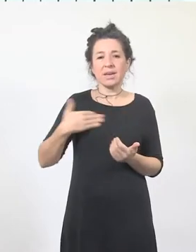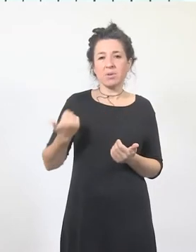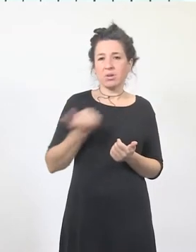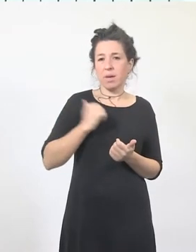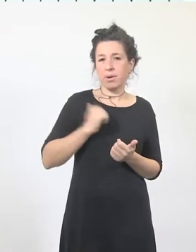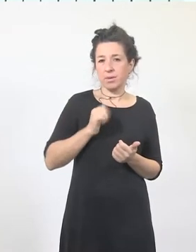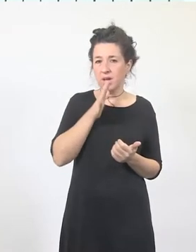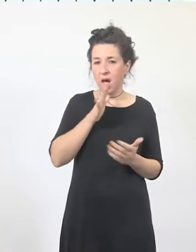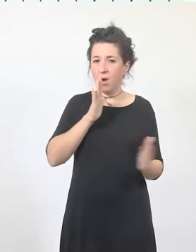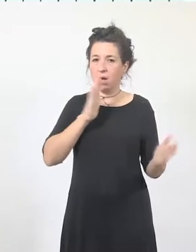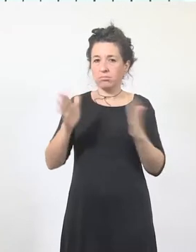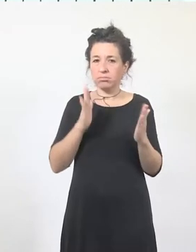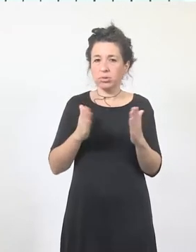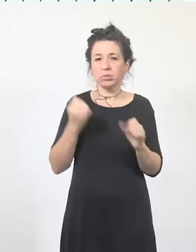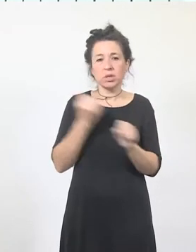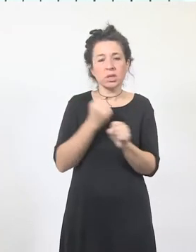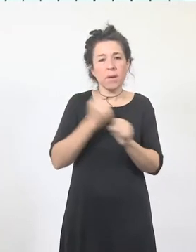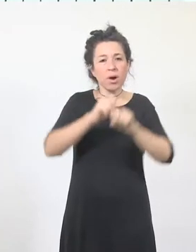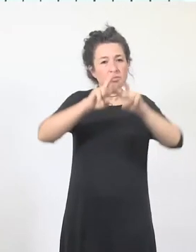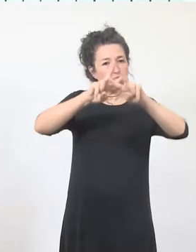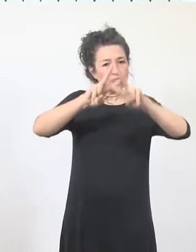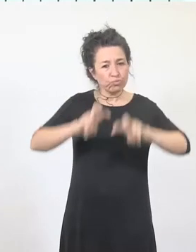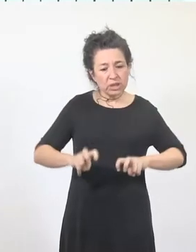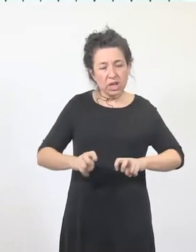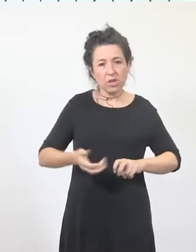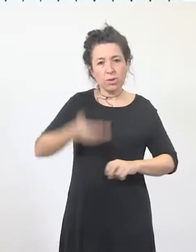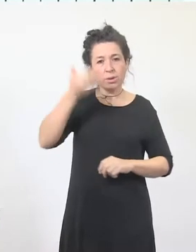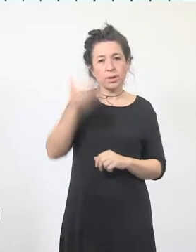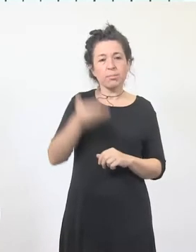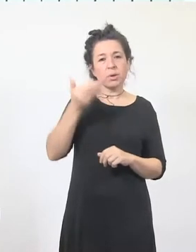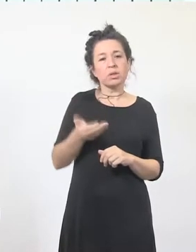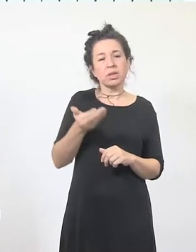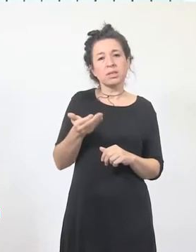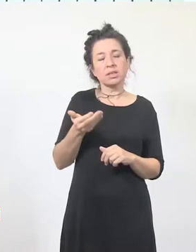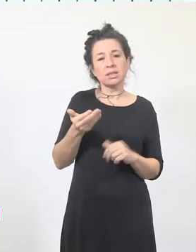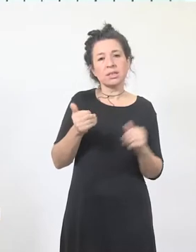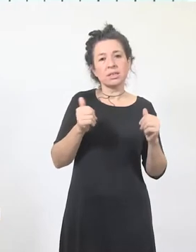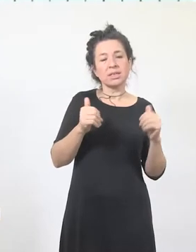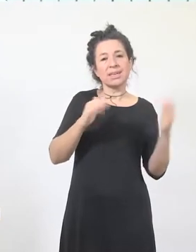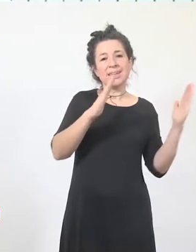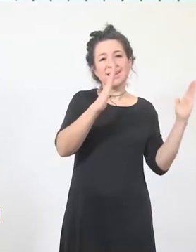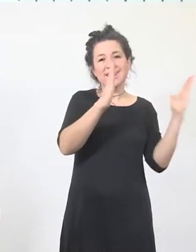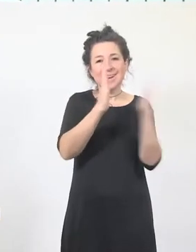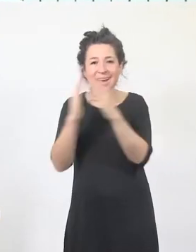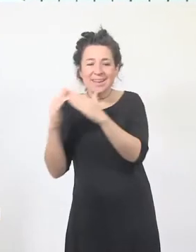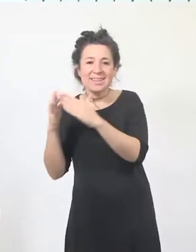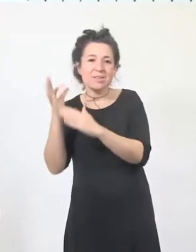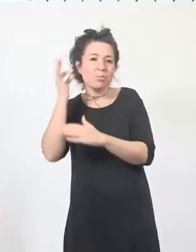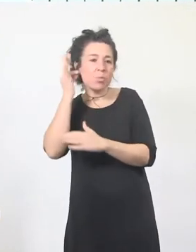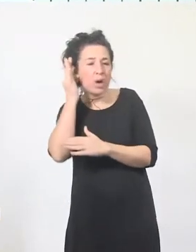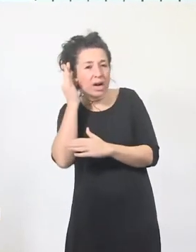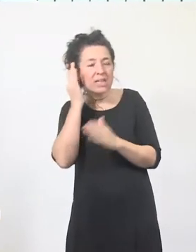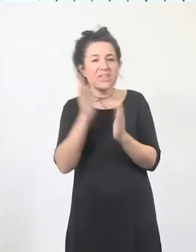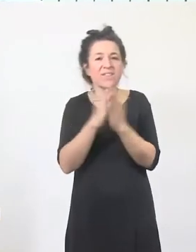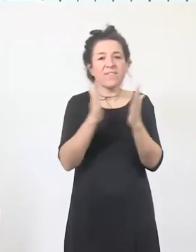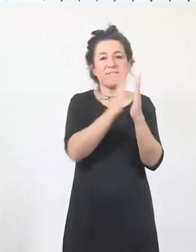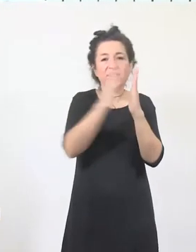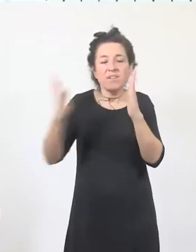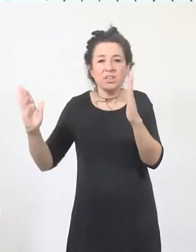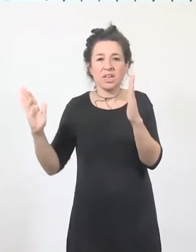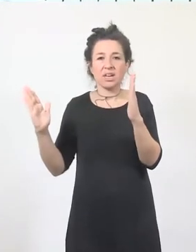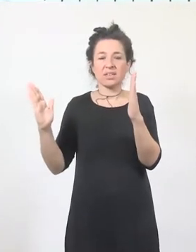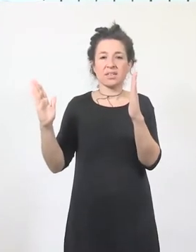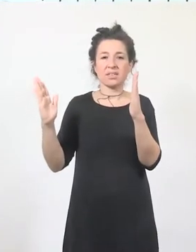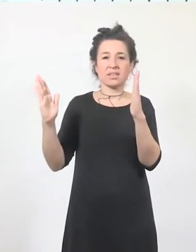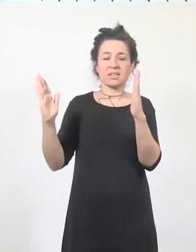haciendo trabajo muy importante de investigación a través de las casas de mujeres también y las bibliotecas que